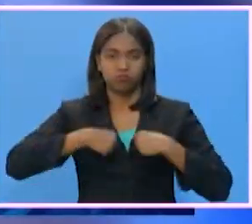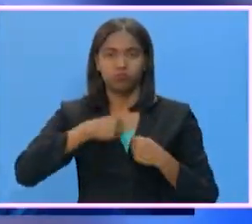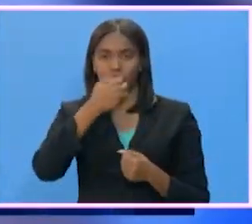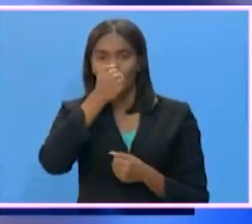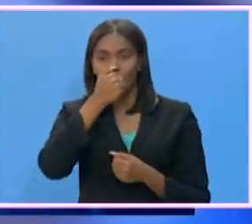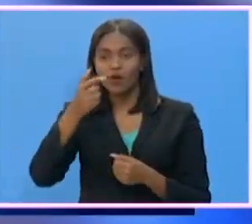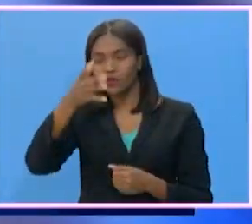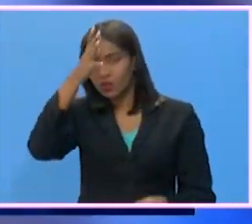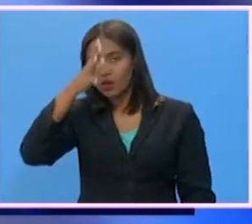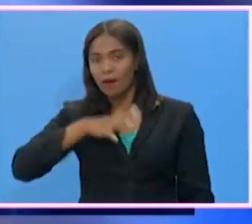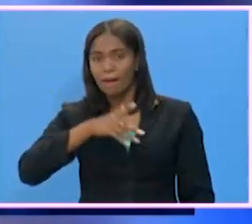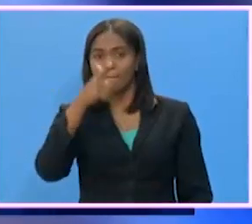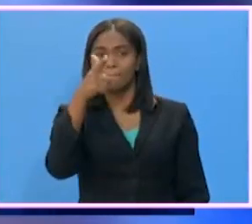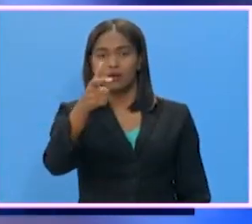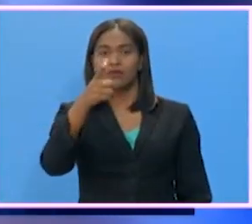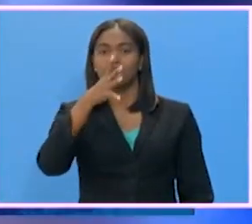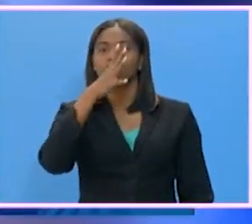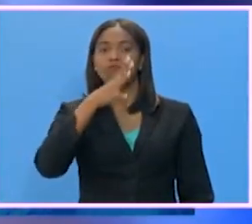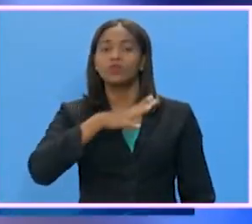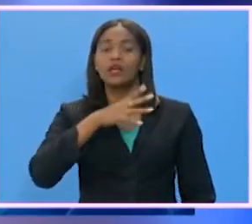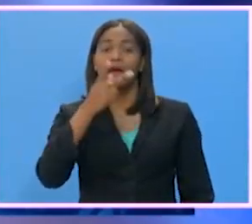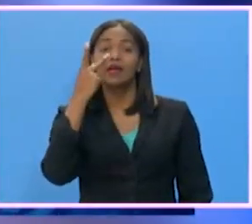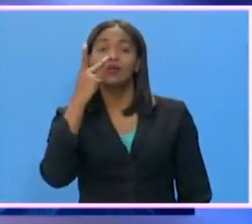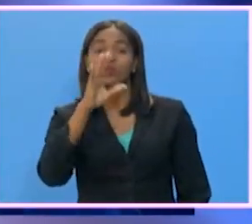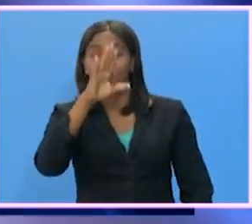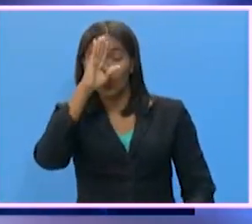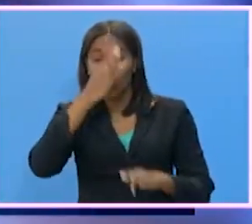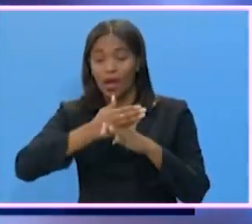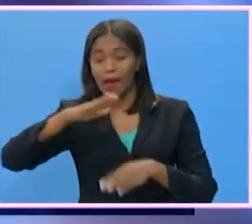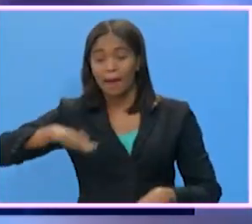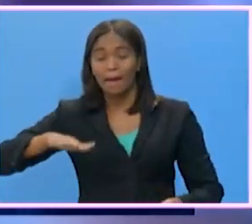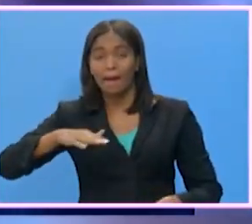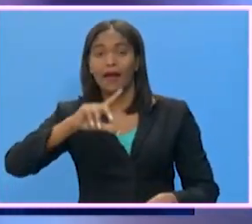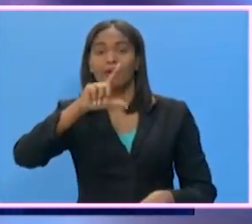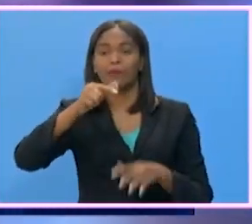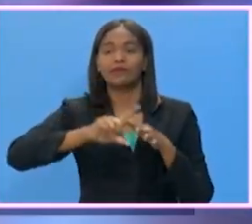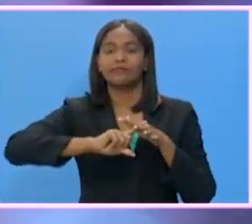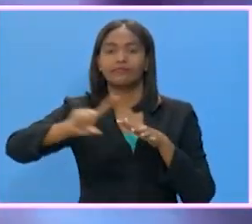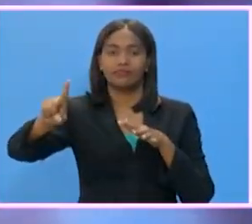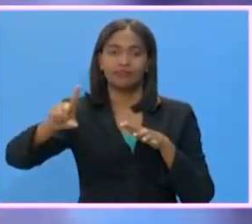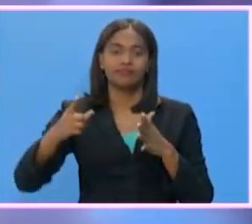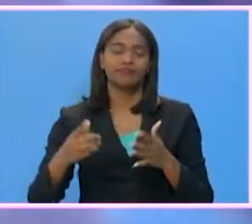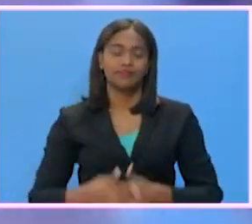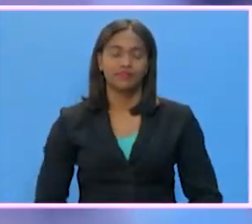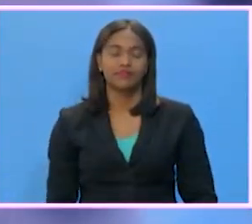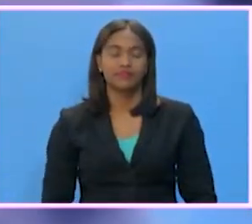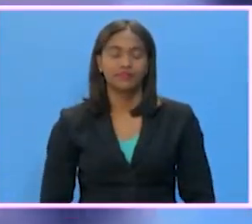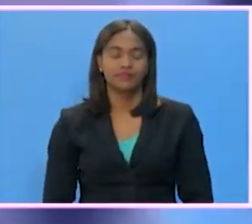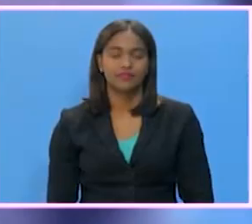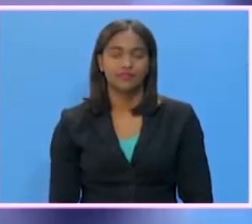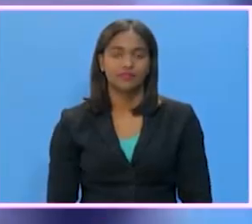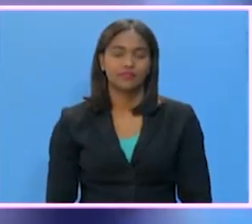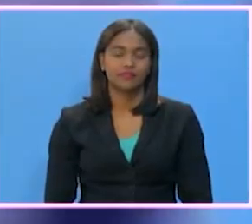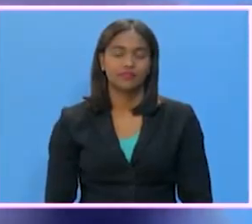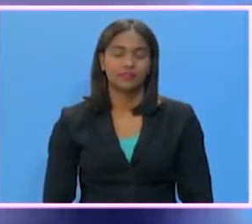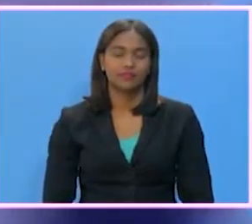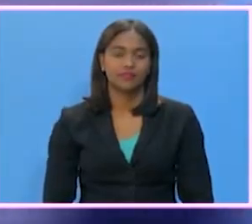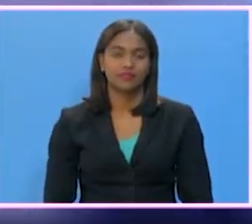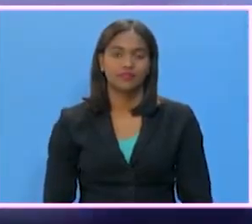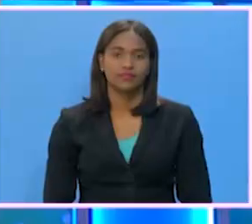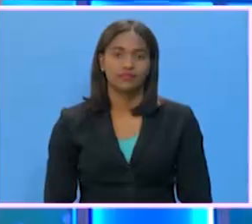persona que le propinó el disparo frente a su hija más pequeña, emprendiendo la huida. Para 4RD Noticias, Giancarlo